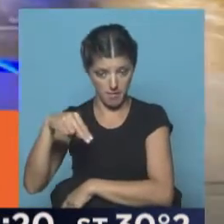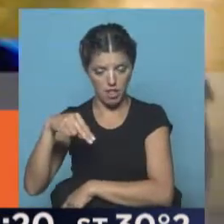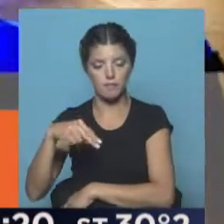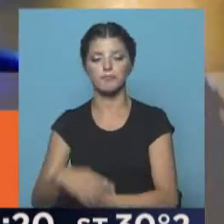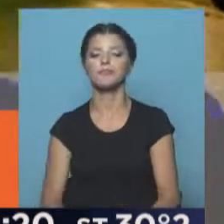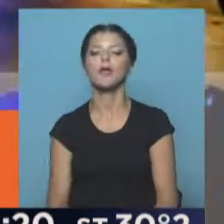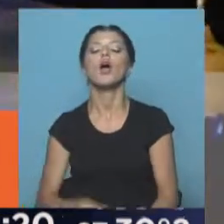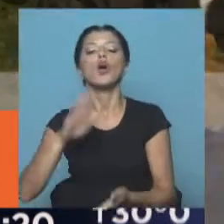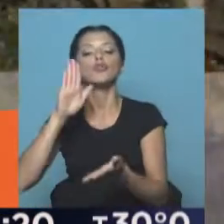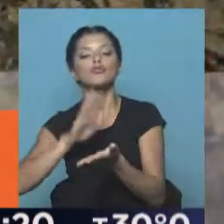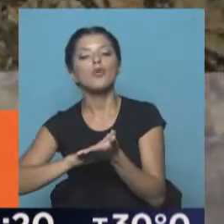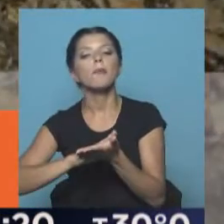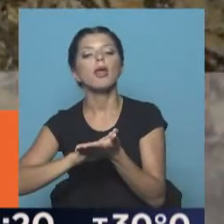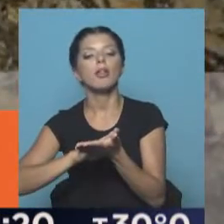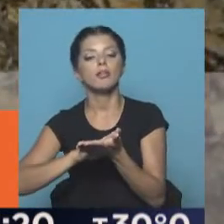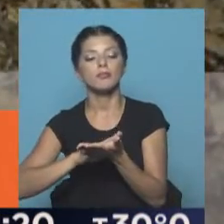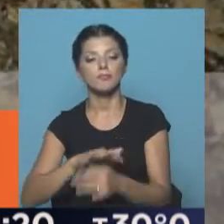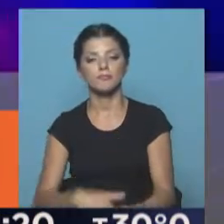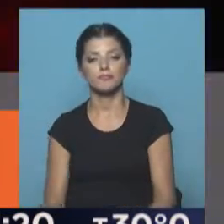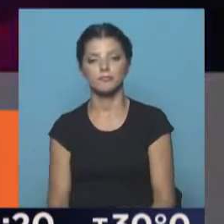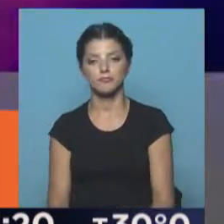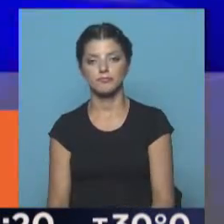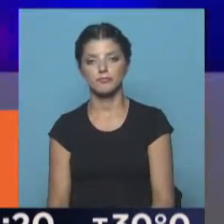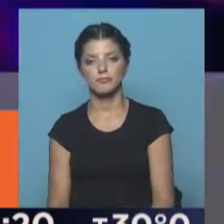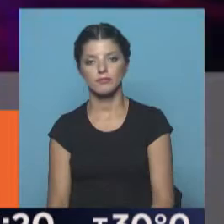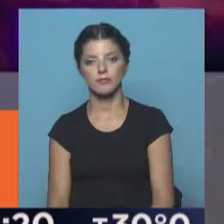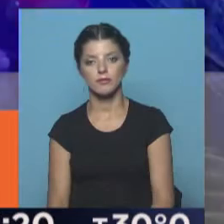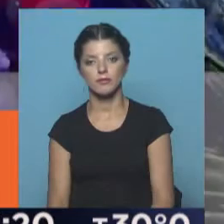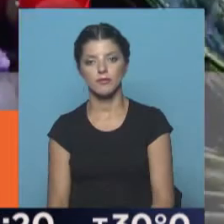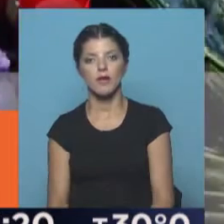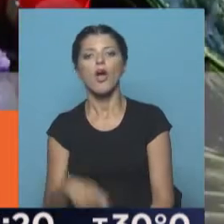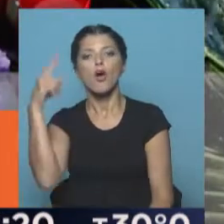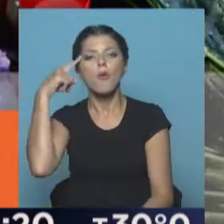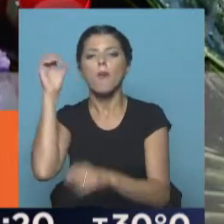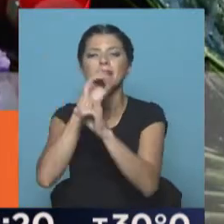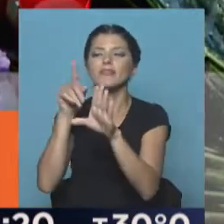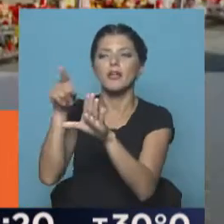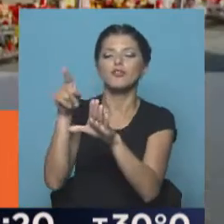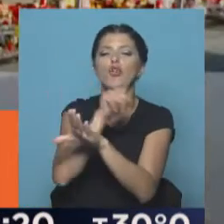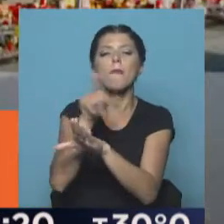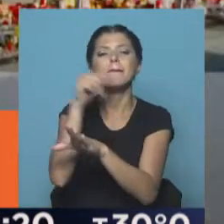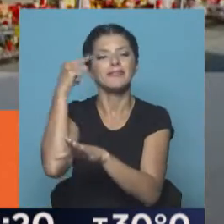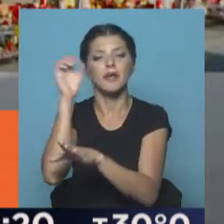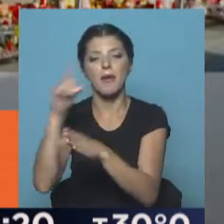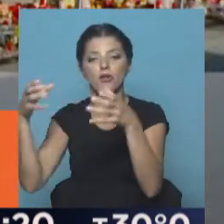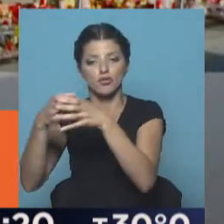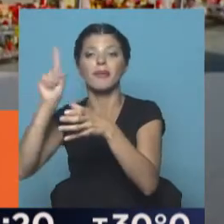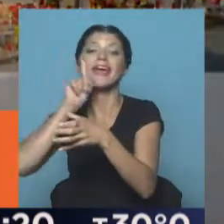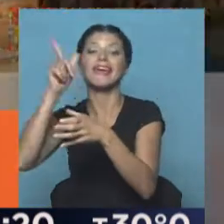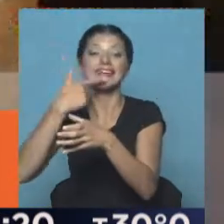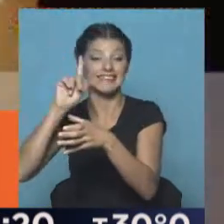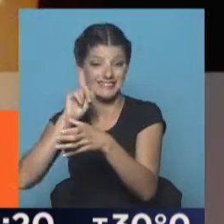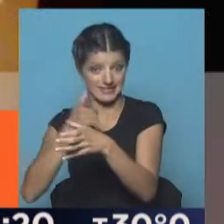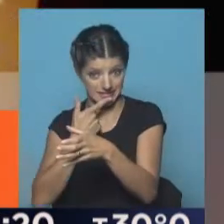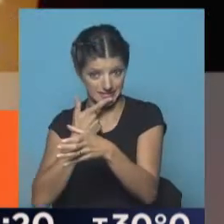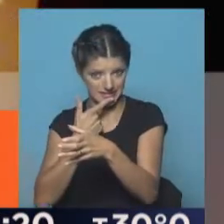de aceptación o el tema de no ver con malos ojos al tema del ISIS, ¿qué responden la población? Y fíjate vos